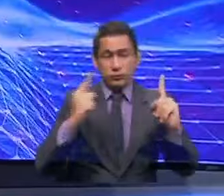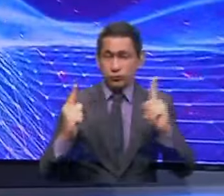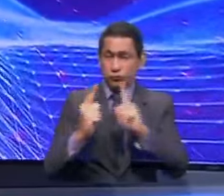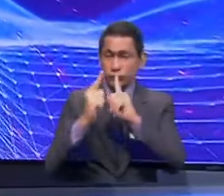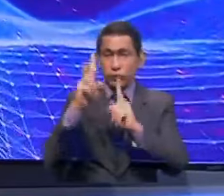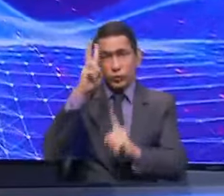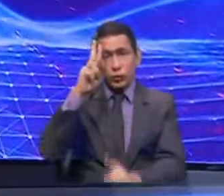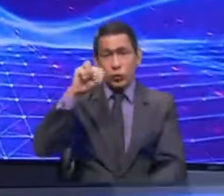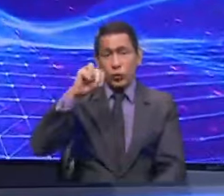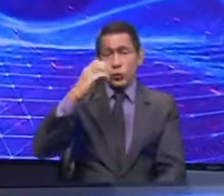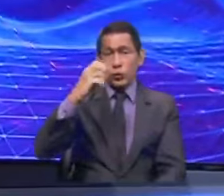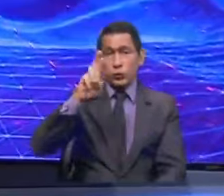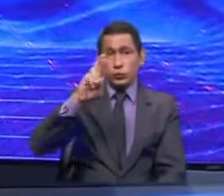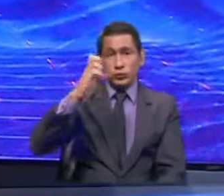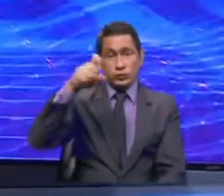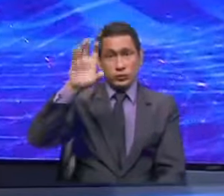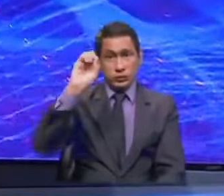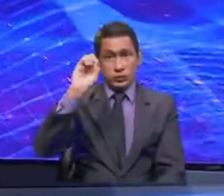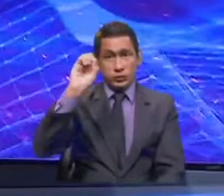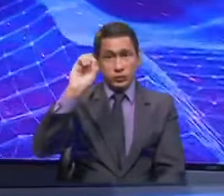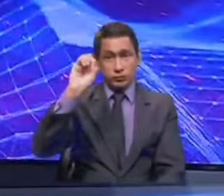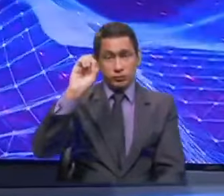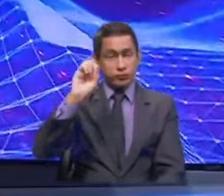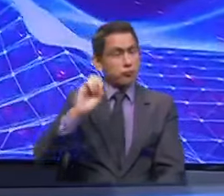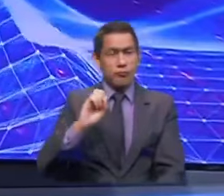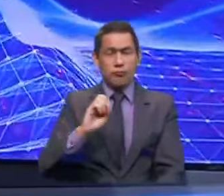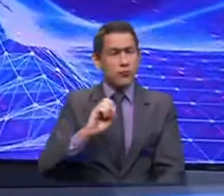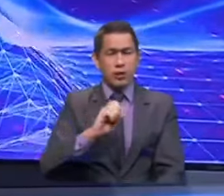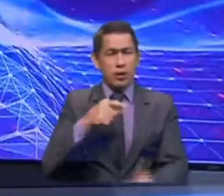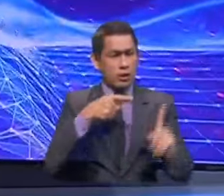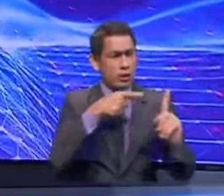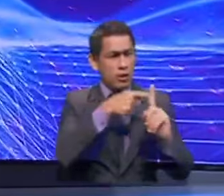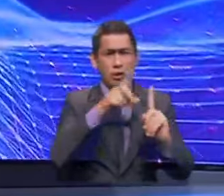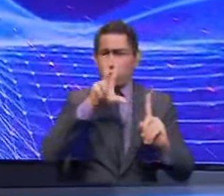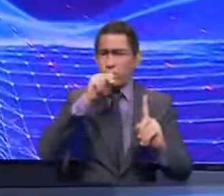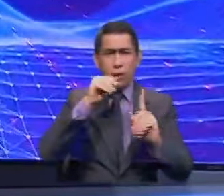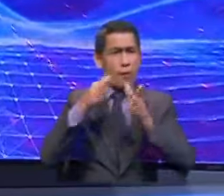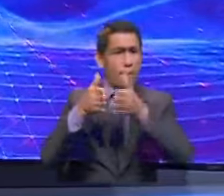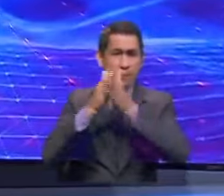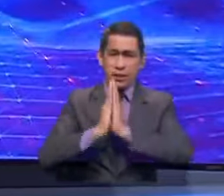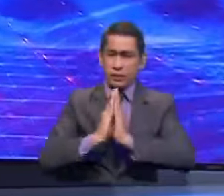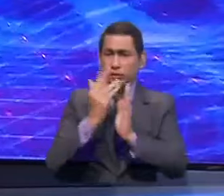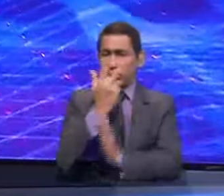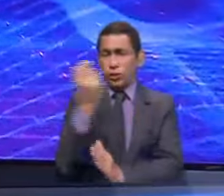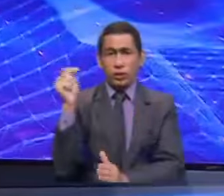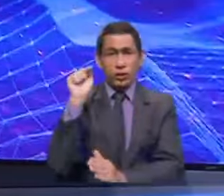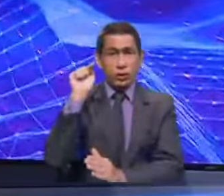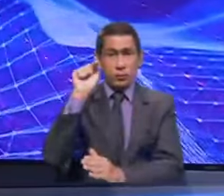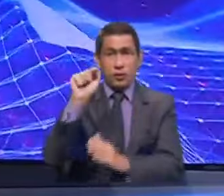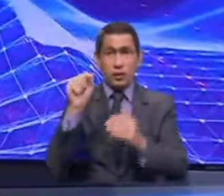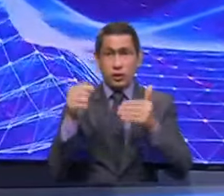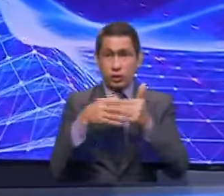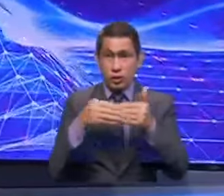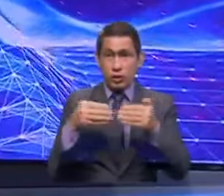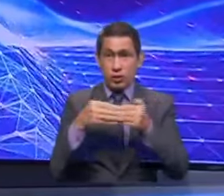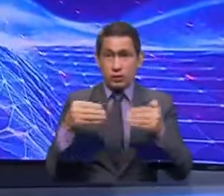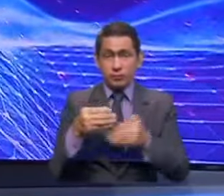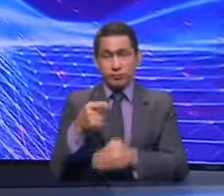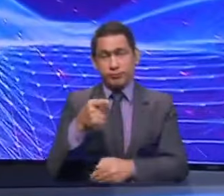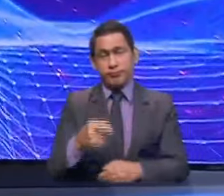Norero, pero que este no fue para pedir $200,000, como se dijo en el testimonio anticipado de la semana pasada.